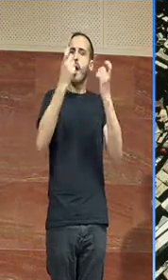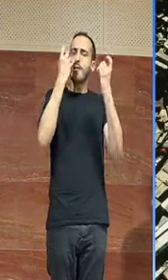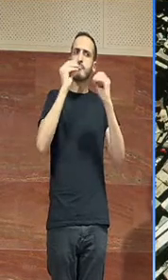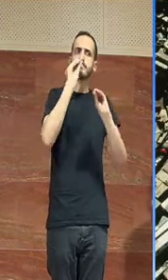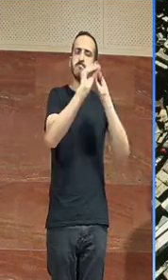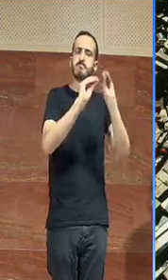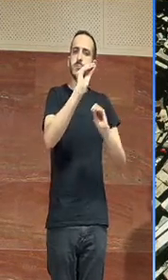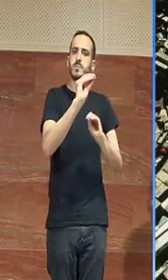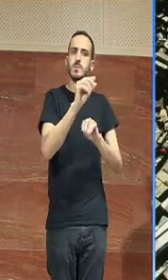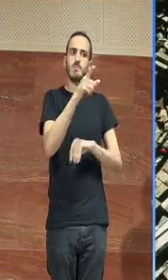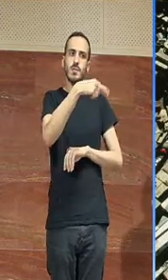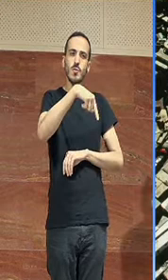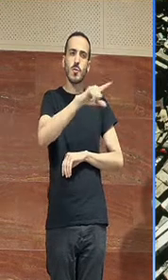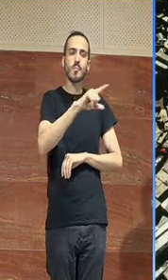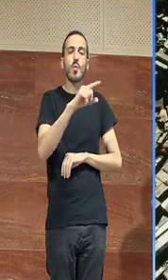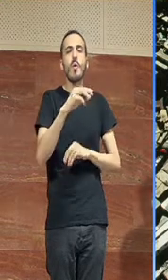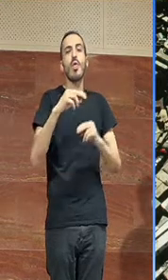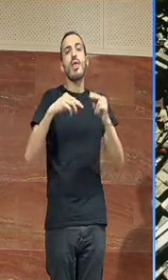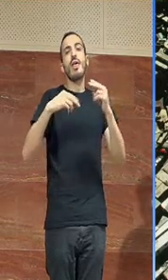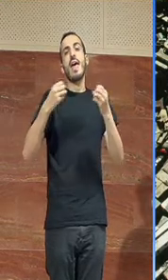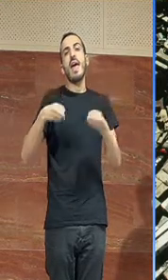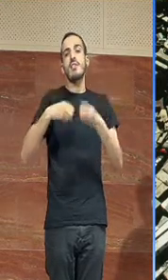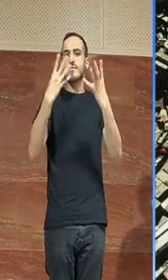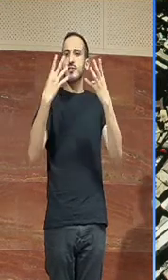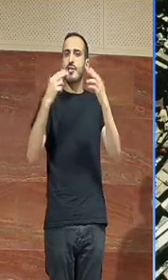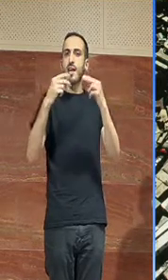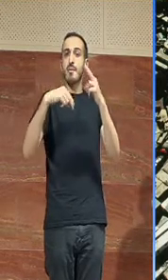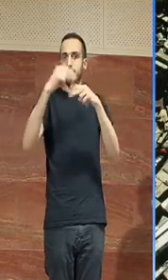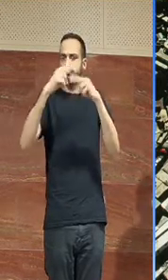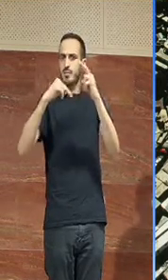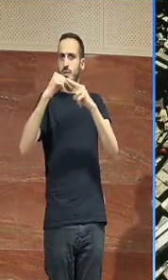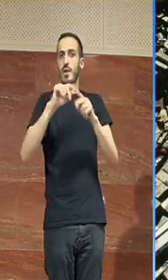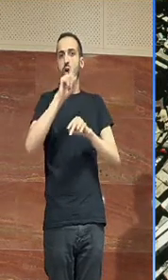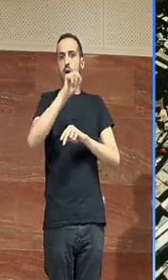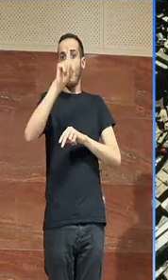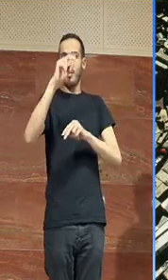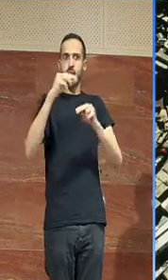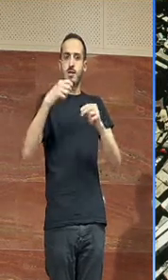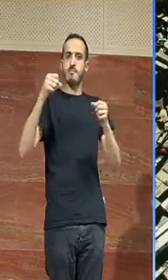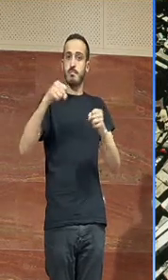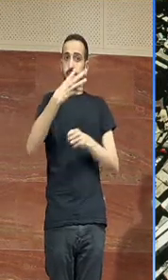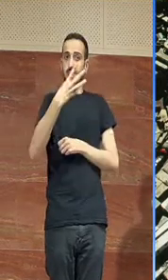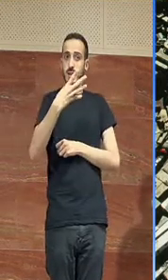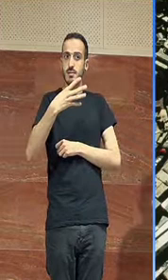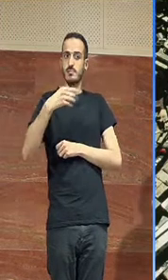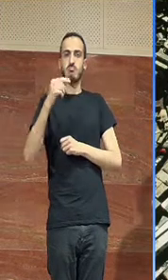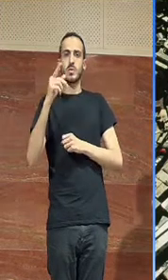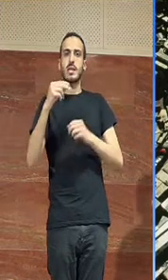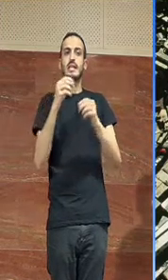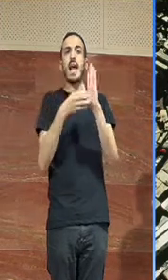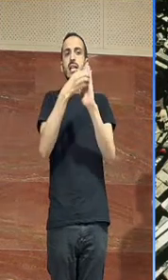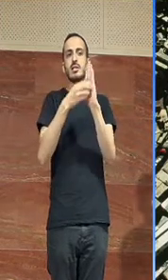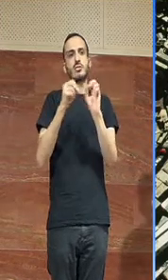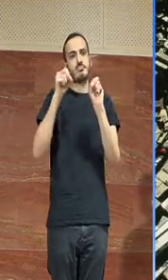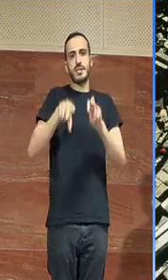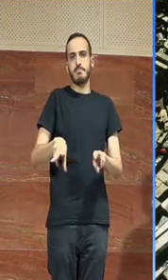ellos construirían un edificio de 11 plantas sin ascensor. Y además si lo construirían sin camiones,